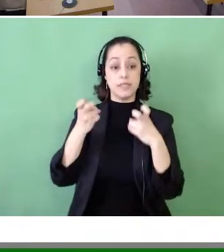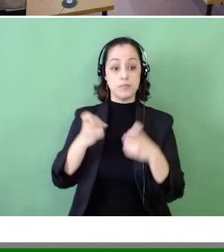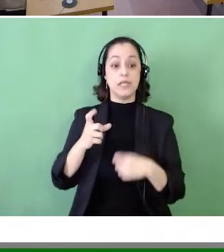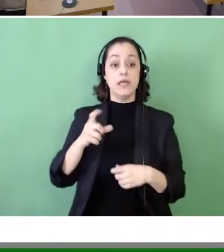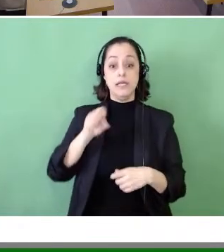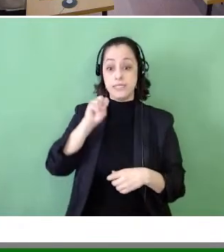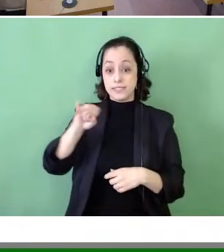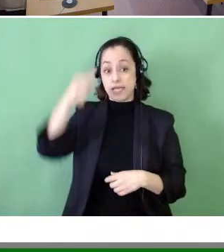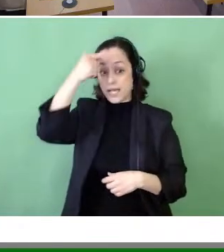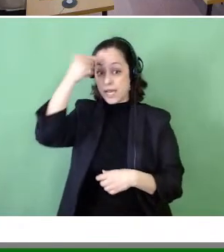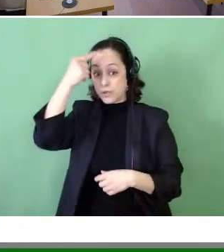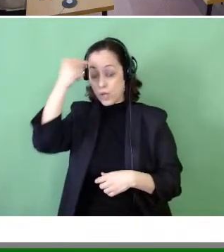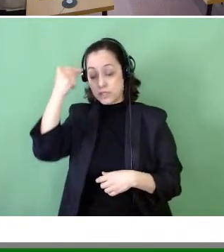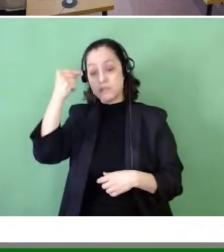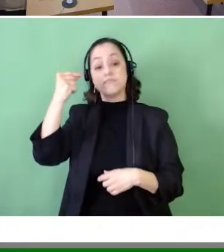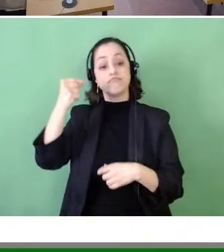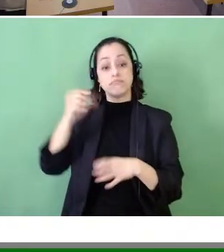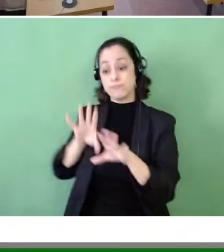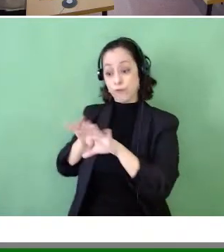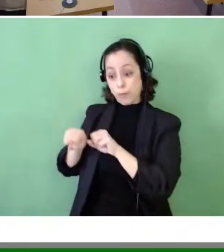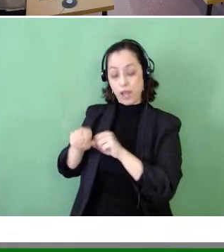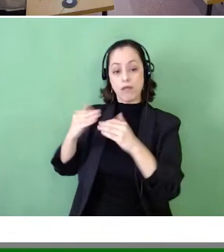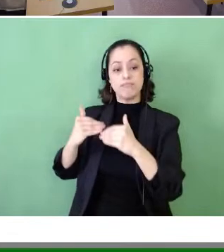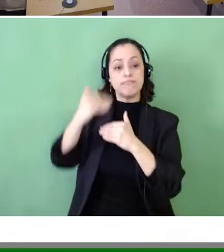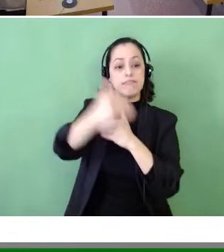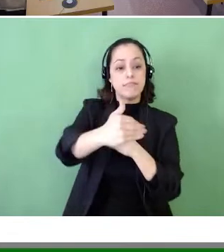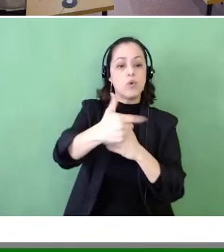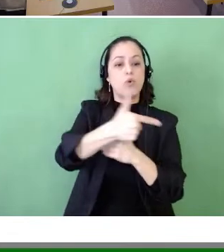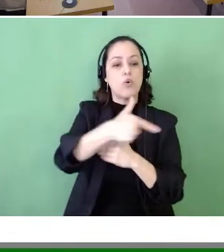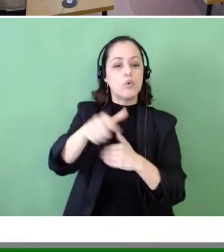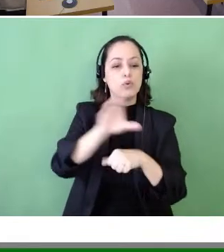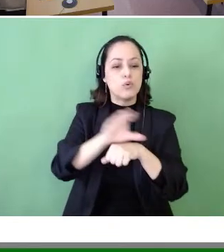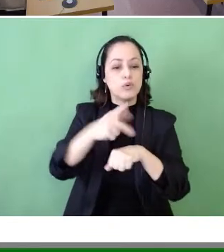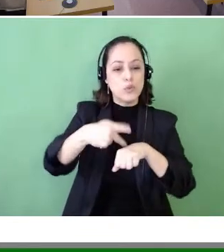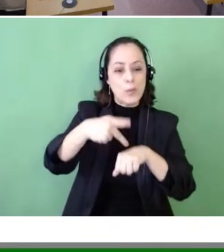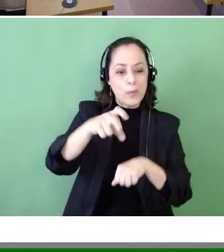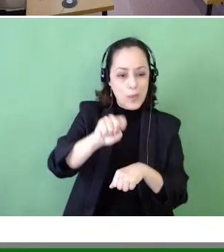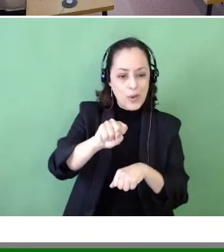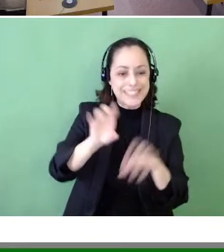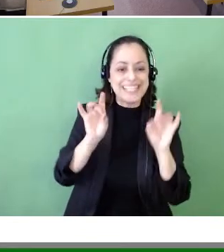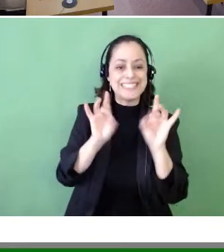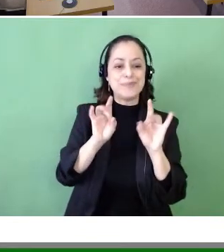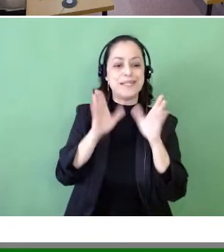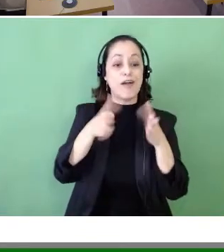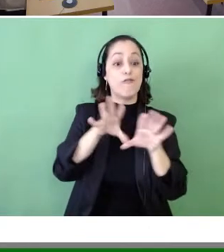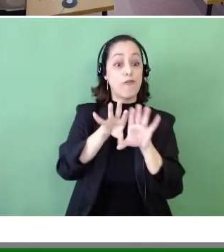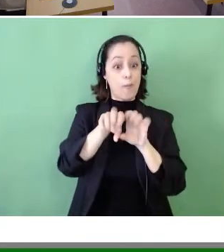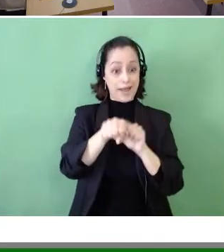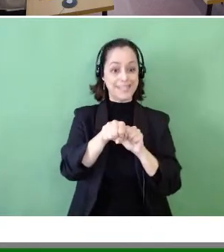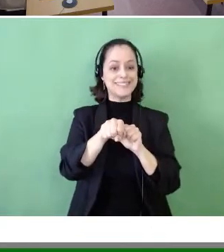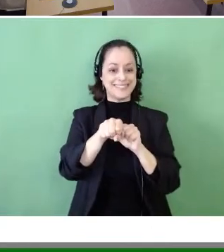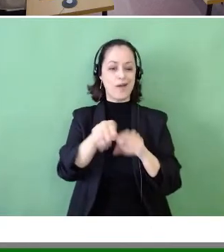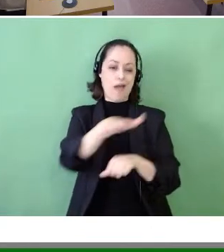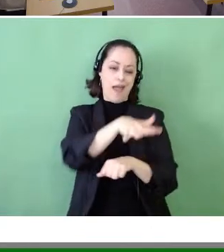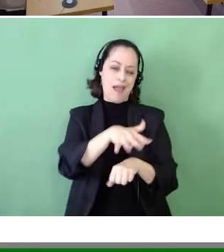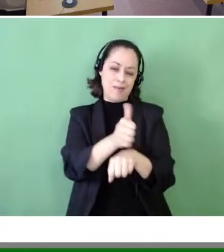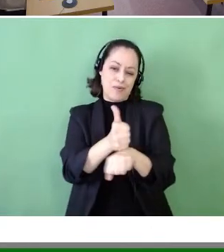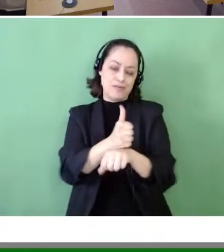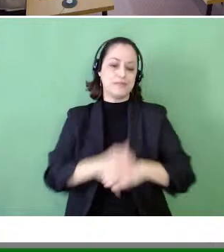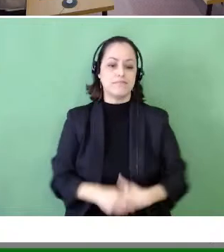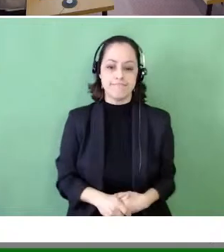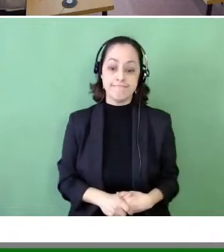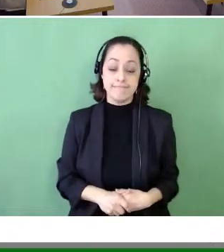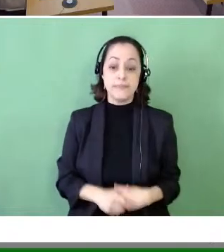curso de grado, podemos ir a cursos de, que llamamos de especialización, que son cursos de formación específica. Y aquí mostramos